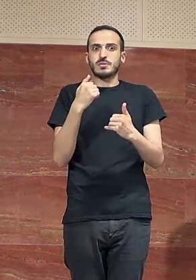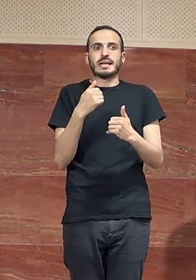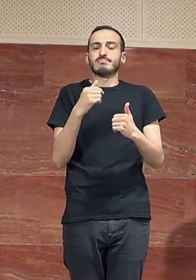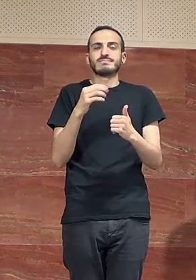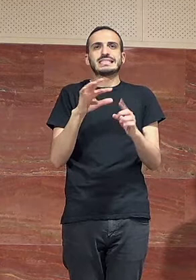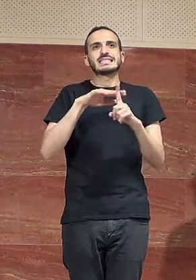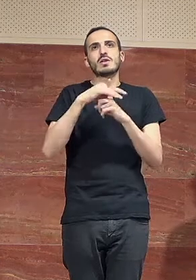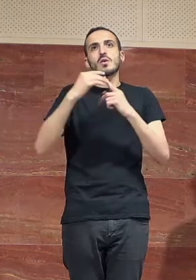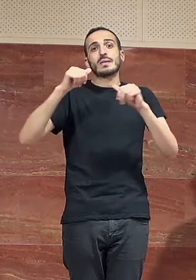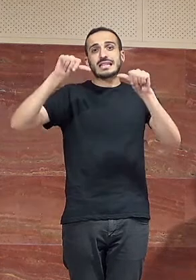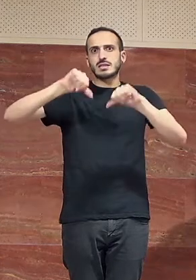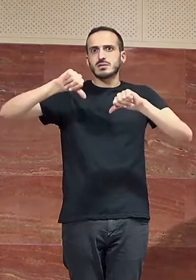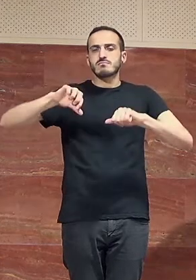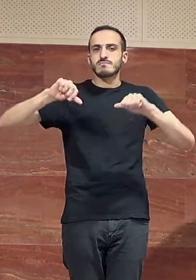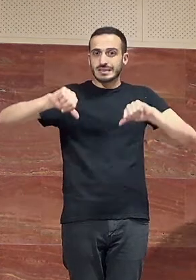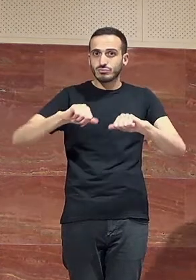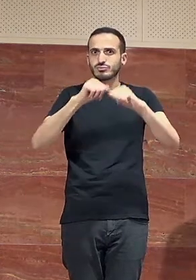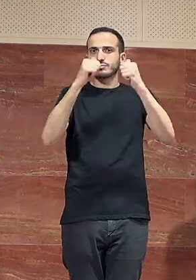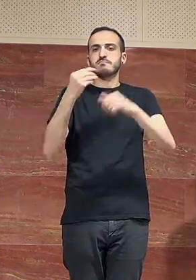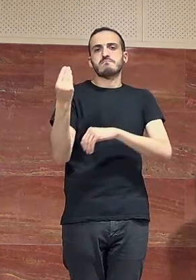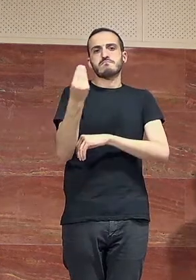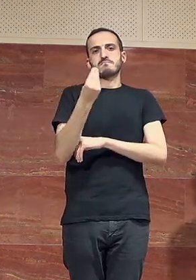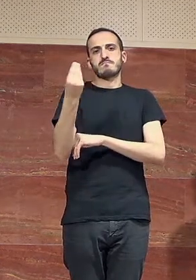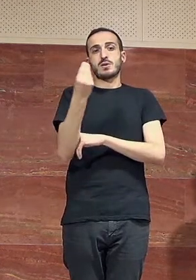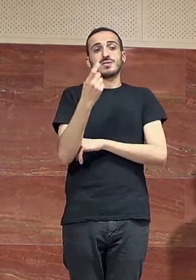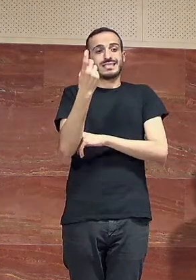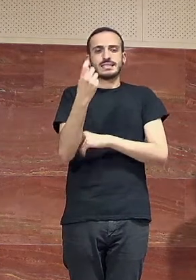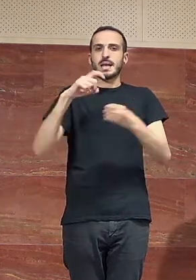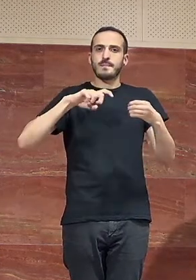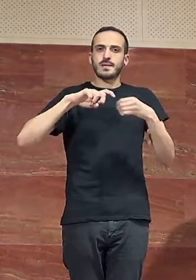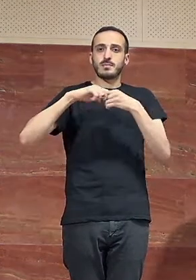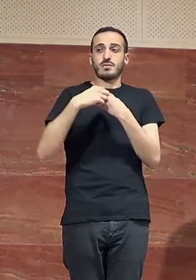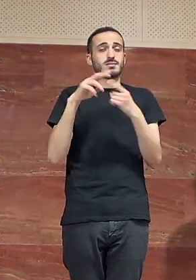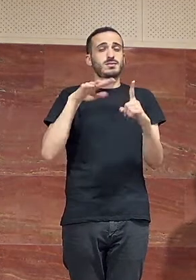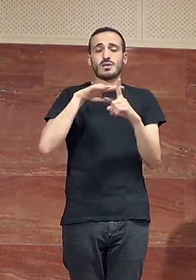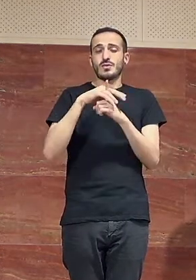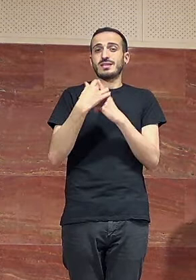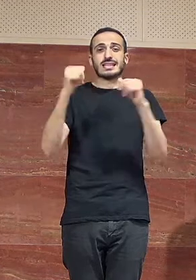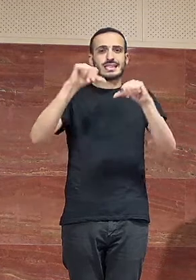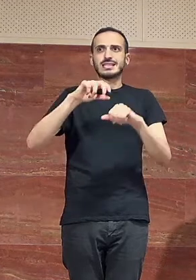estamos o de cualquiera de las situaciones que se han visto aquí antes.